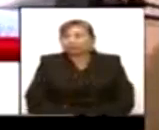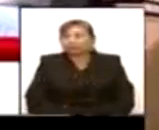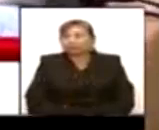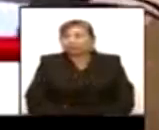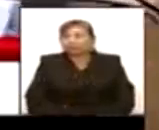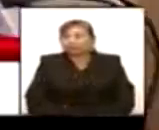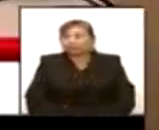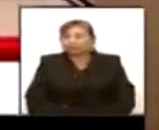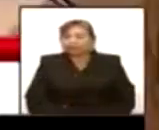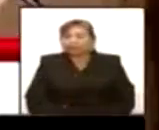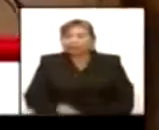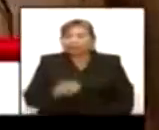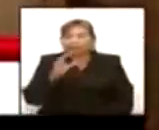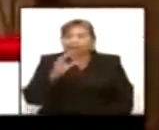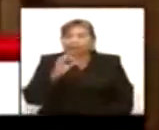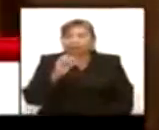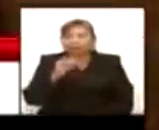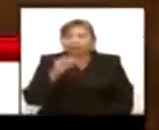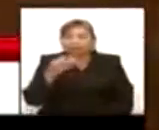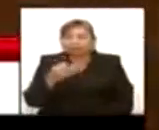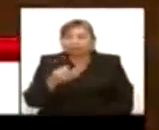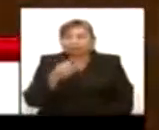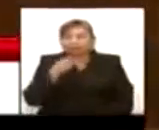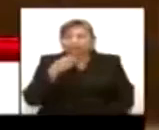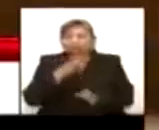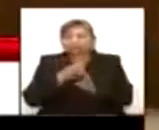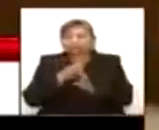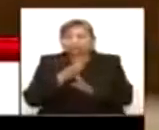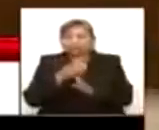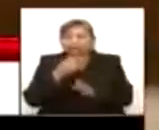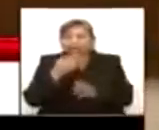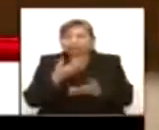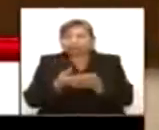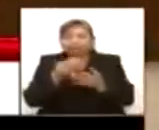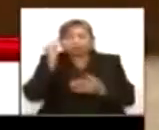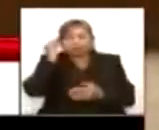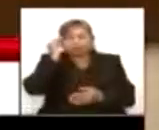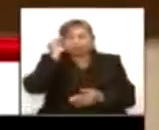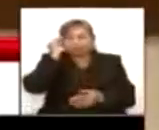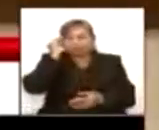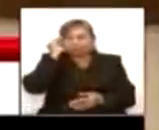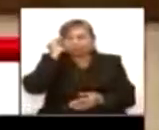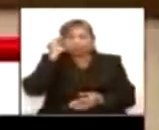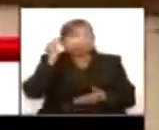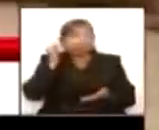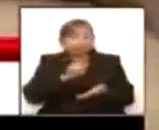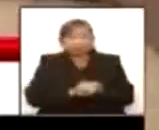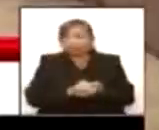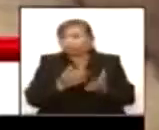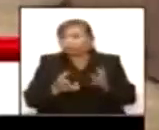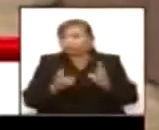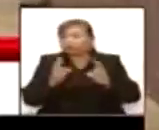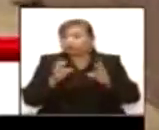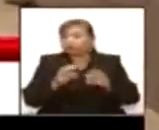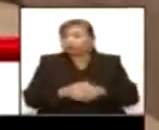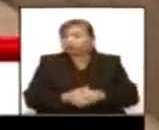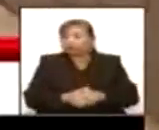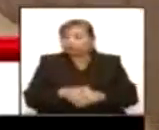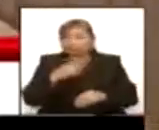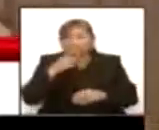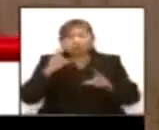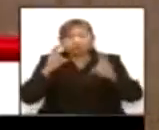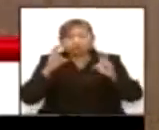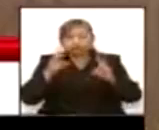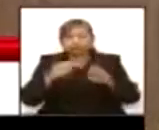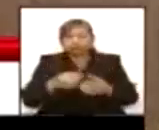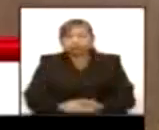Cuadros. En efecto, presidente, por ahí mismo iba mi reflexión. Creo que el tema es un